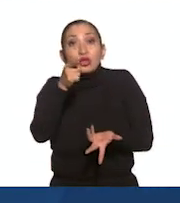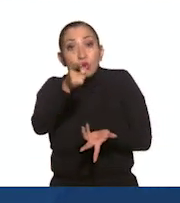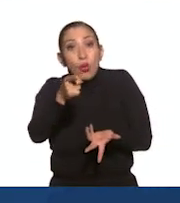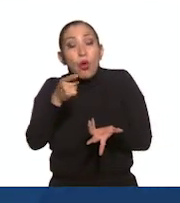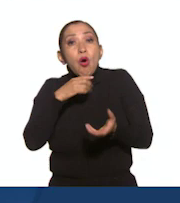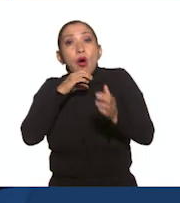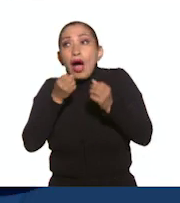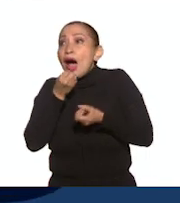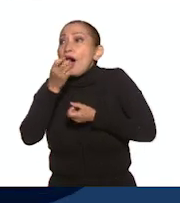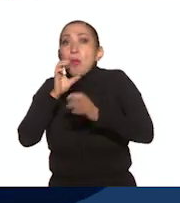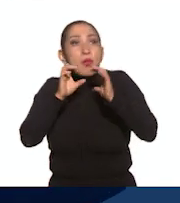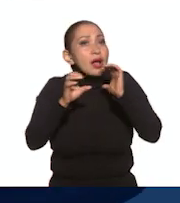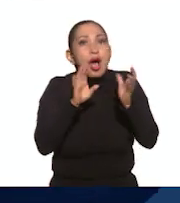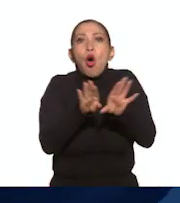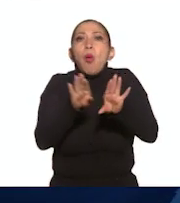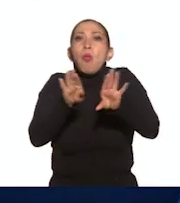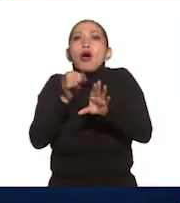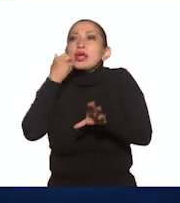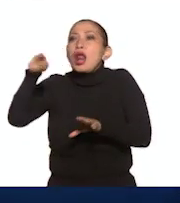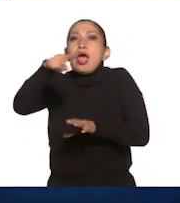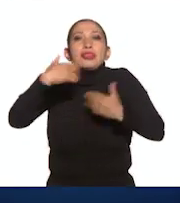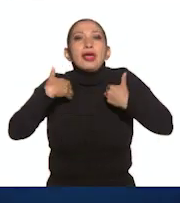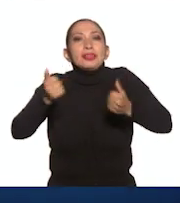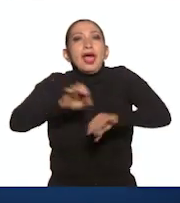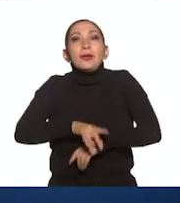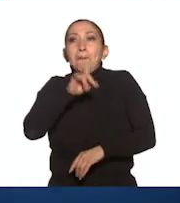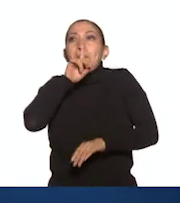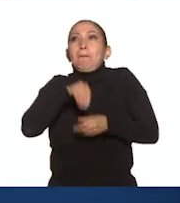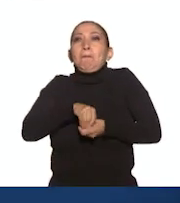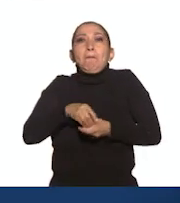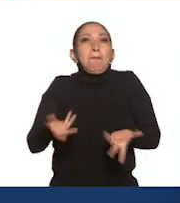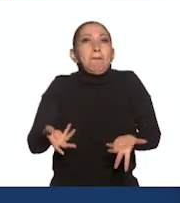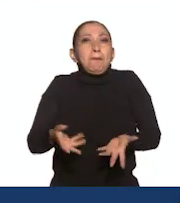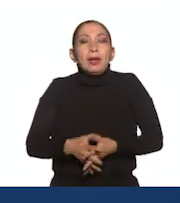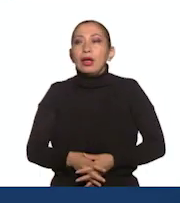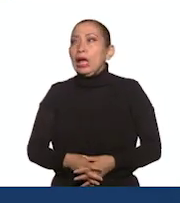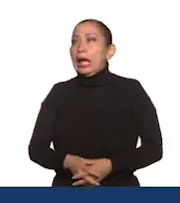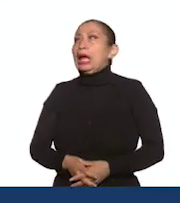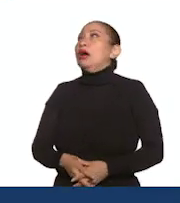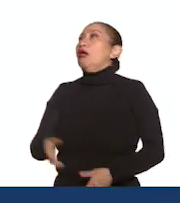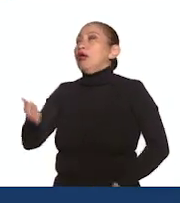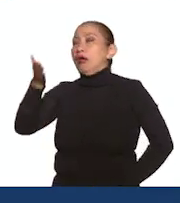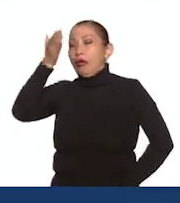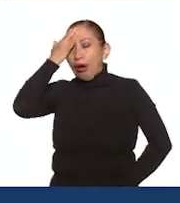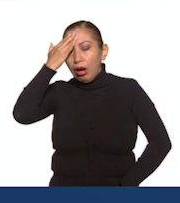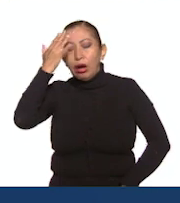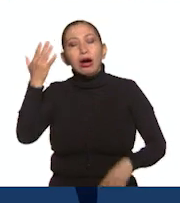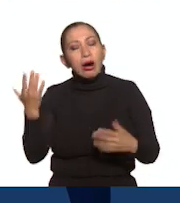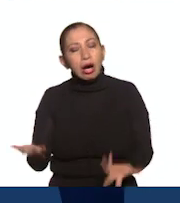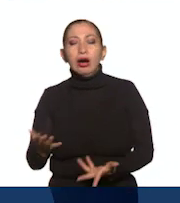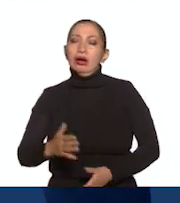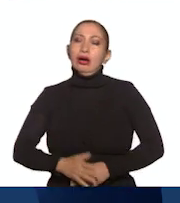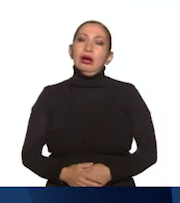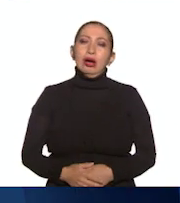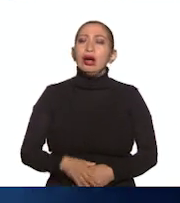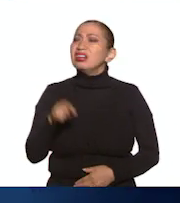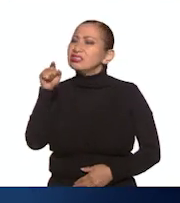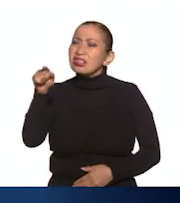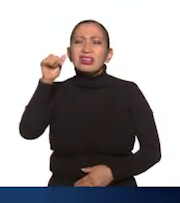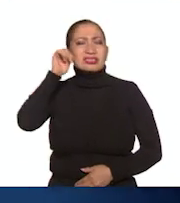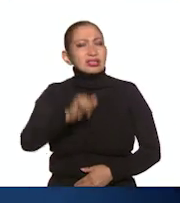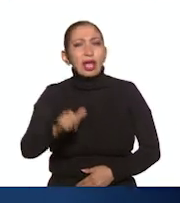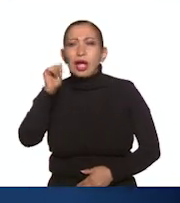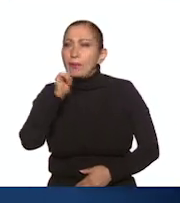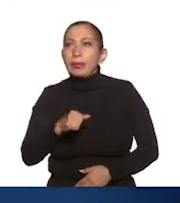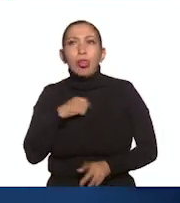que comunicar. Si no, ¿cómo quieres que te comprendan, Manu? ¡Ay, don Leopoldo! ¡Usted